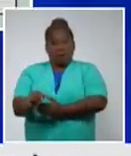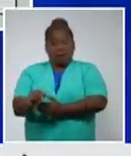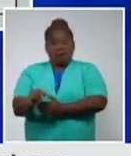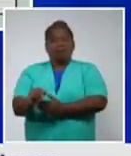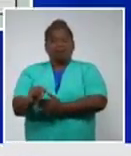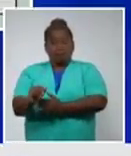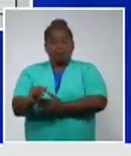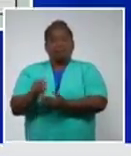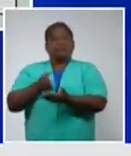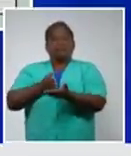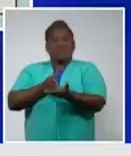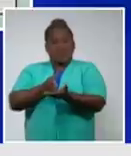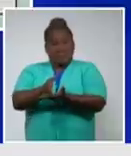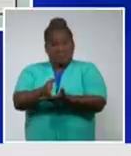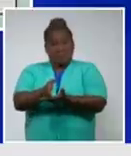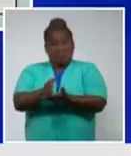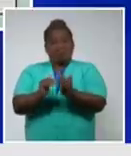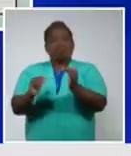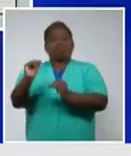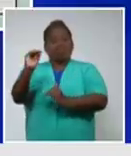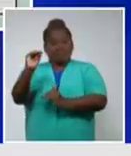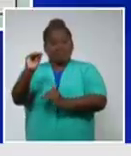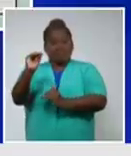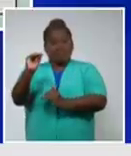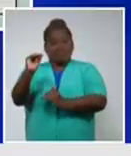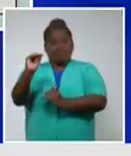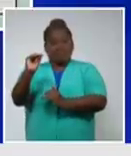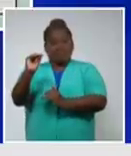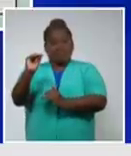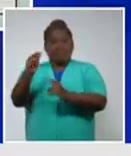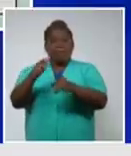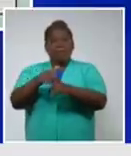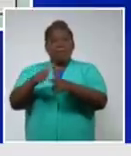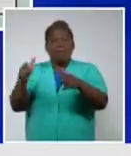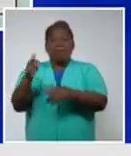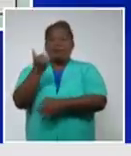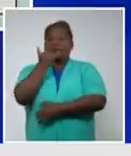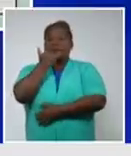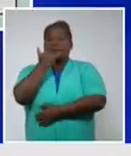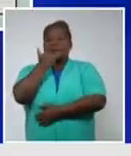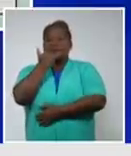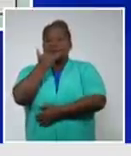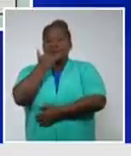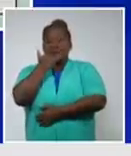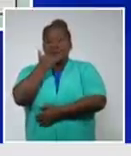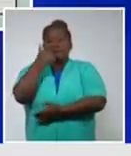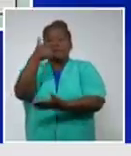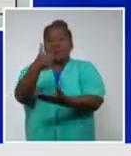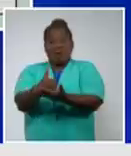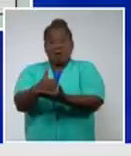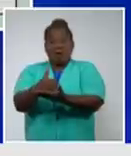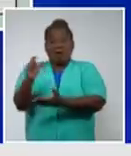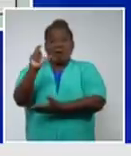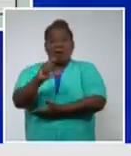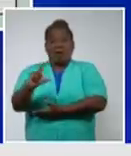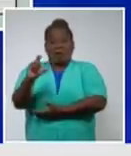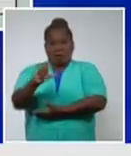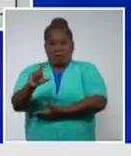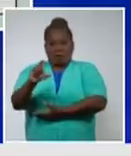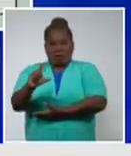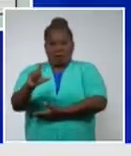mantiene elevada, y con la mayor afectación en la provincia de Camagüey, en su municipio